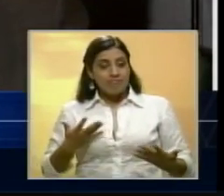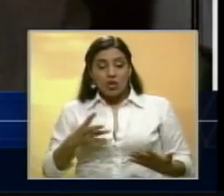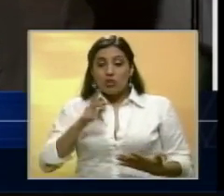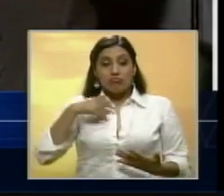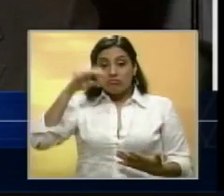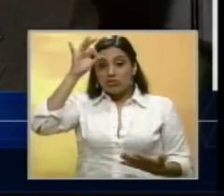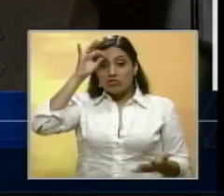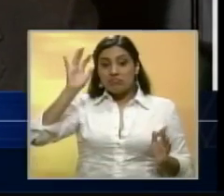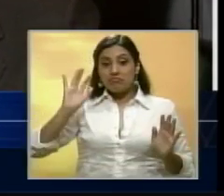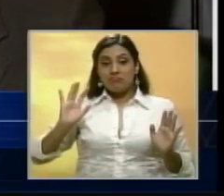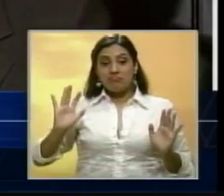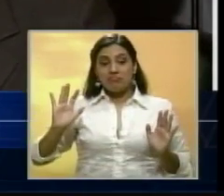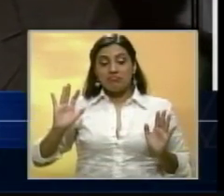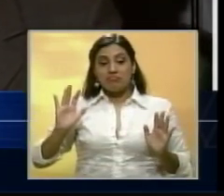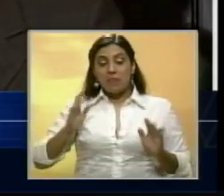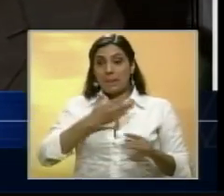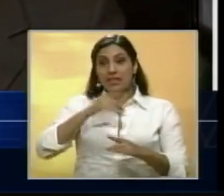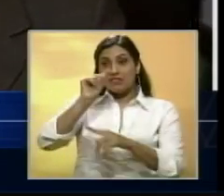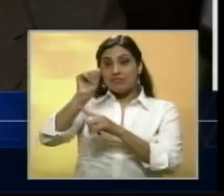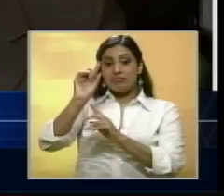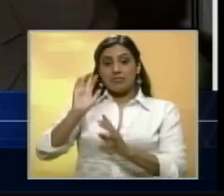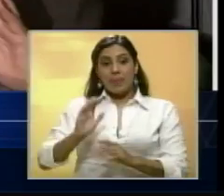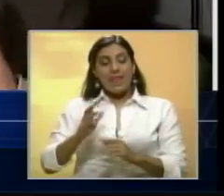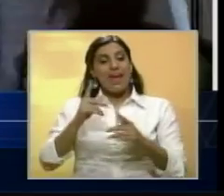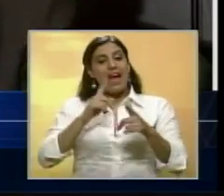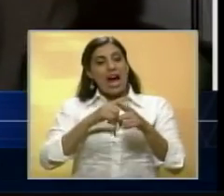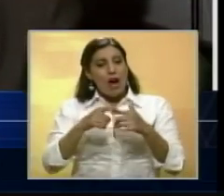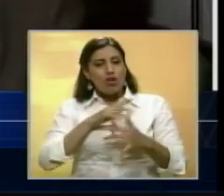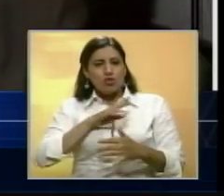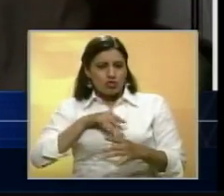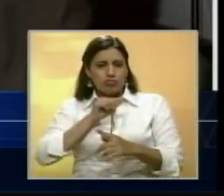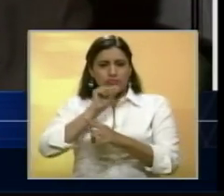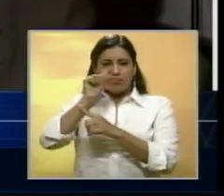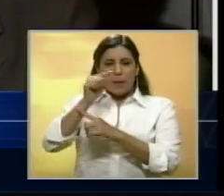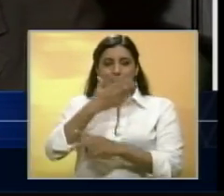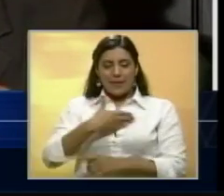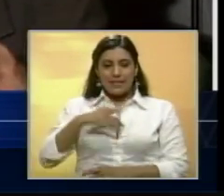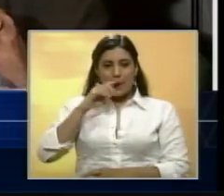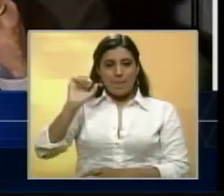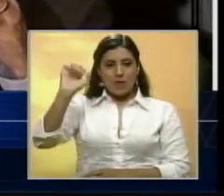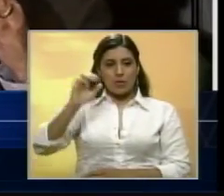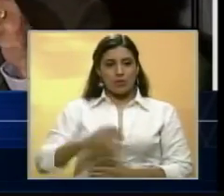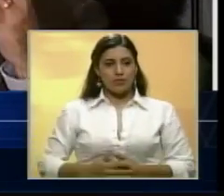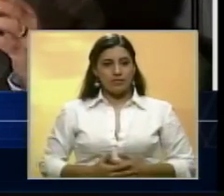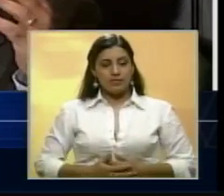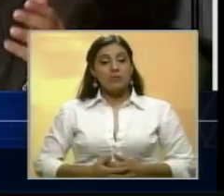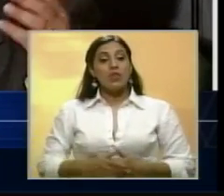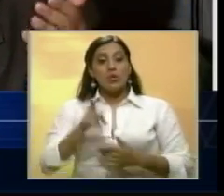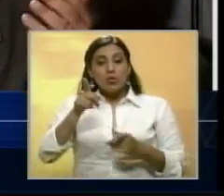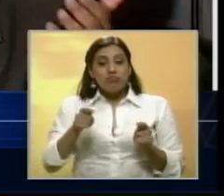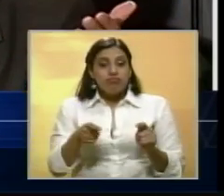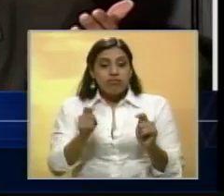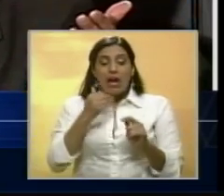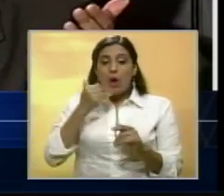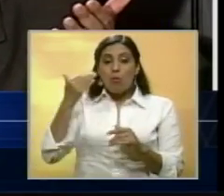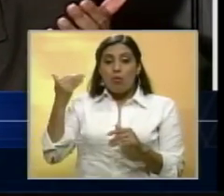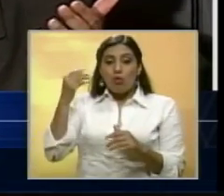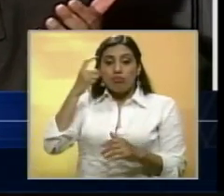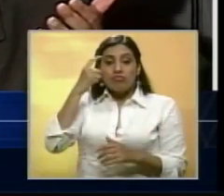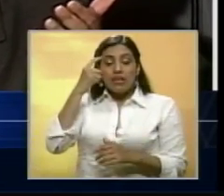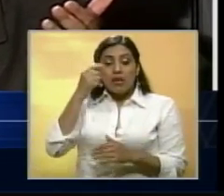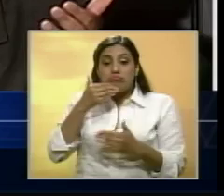No sé, presidente. En todo caso le queremos decir lo siguiente. Usted intentó hace pocos días